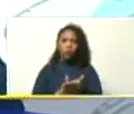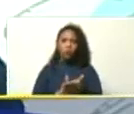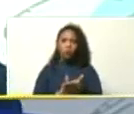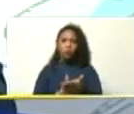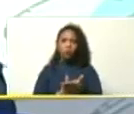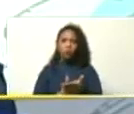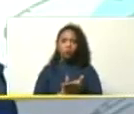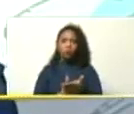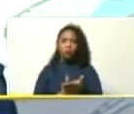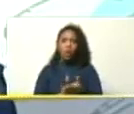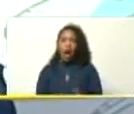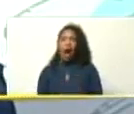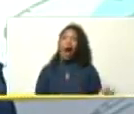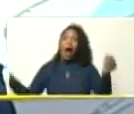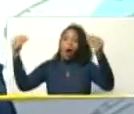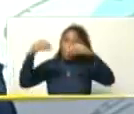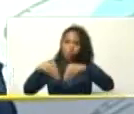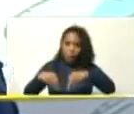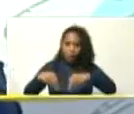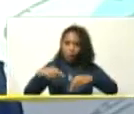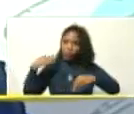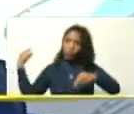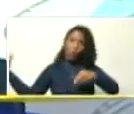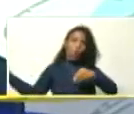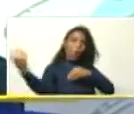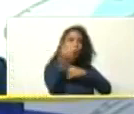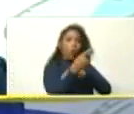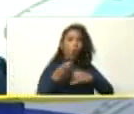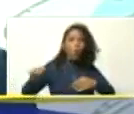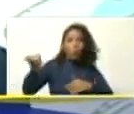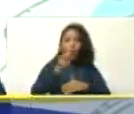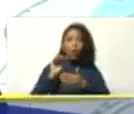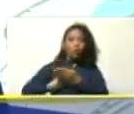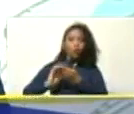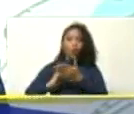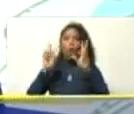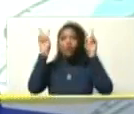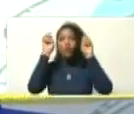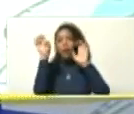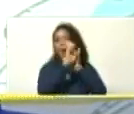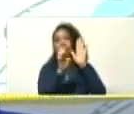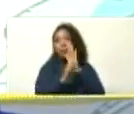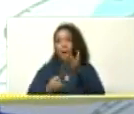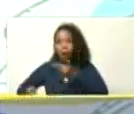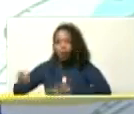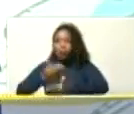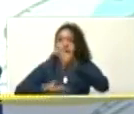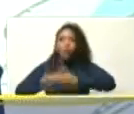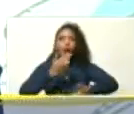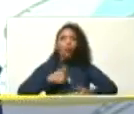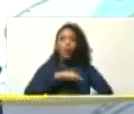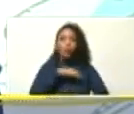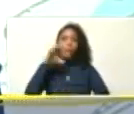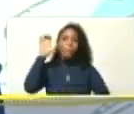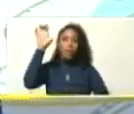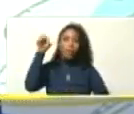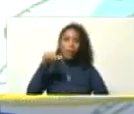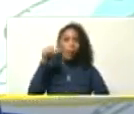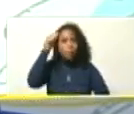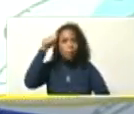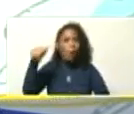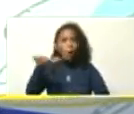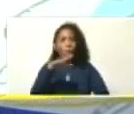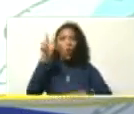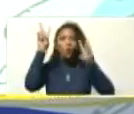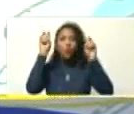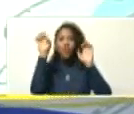en sintonía para la búsqueda de una nueva etapa en las relaciones entre nuestros países y nuestros pueblos. Una